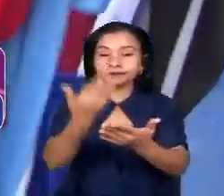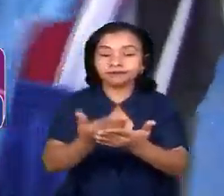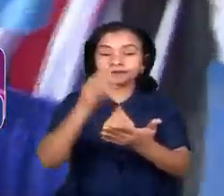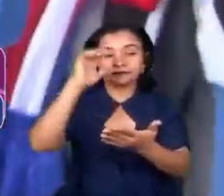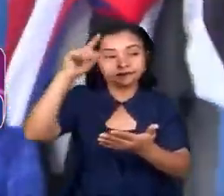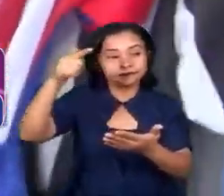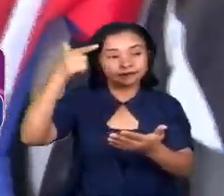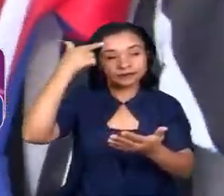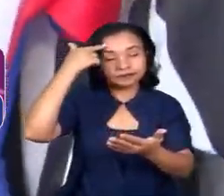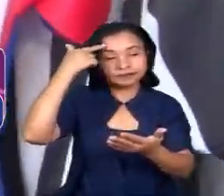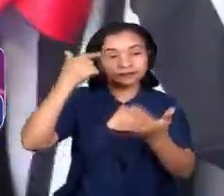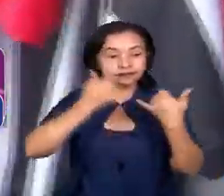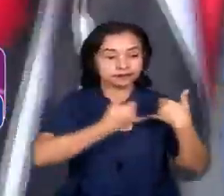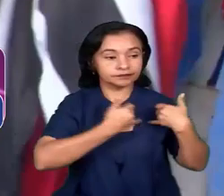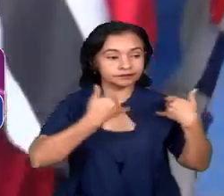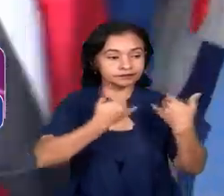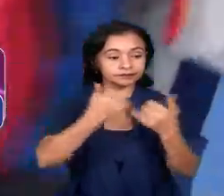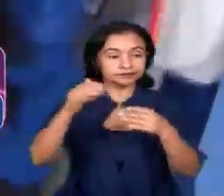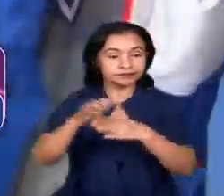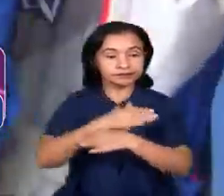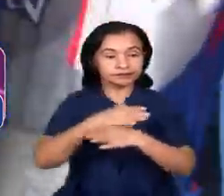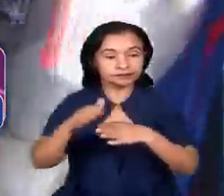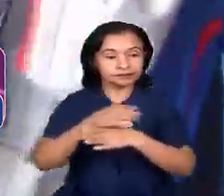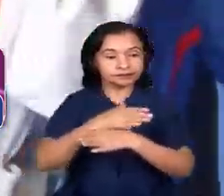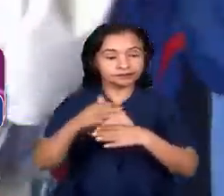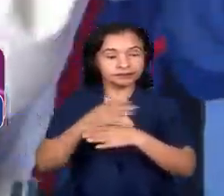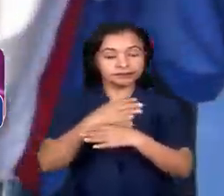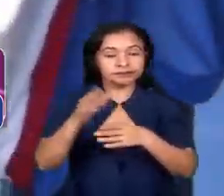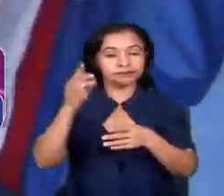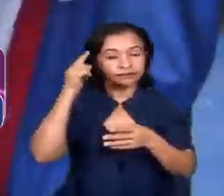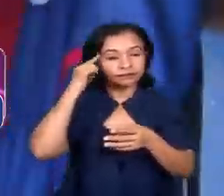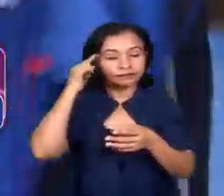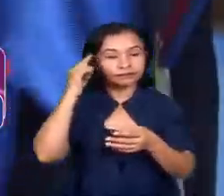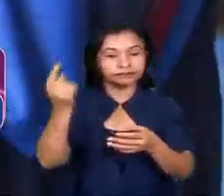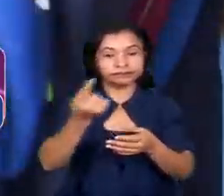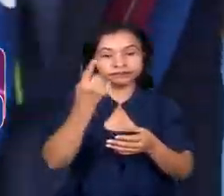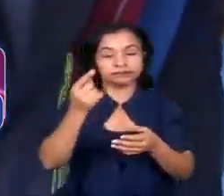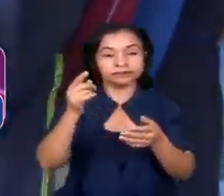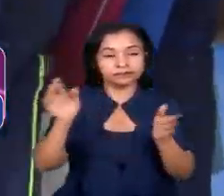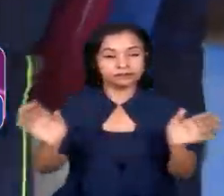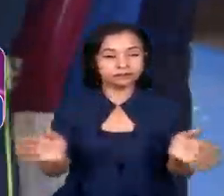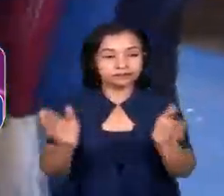gobierno y a las instituciones, porque creemos de que solo así,